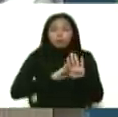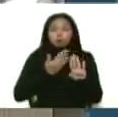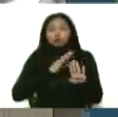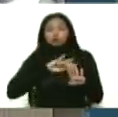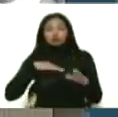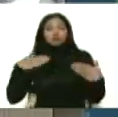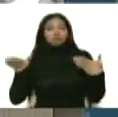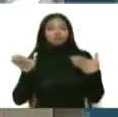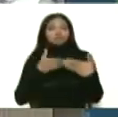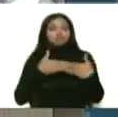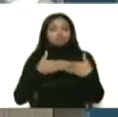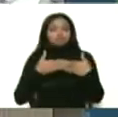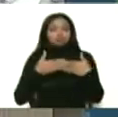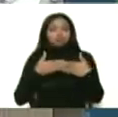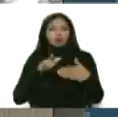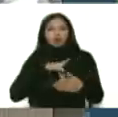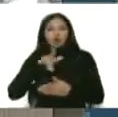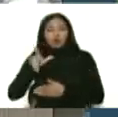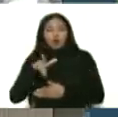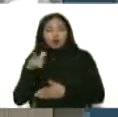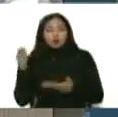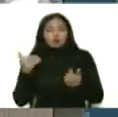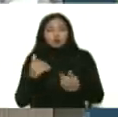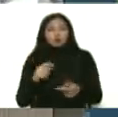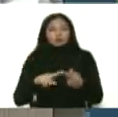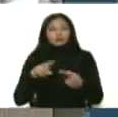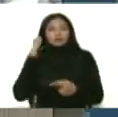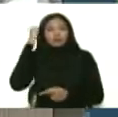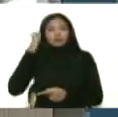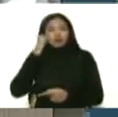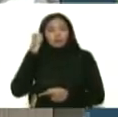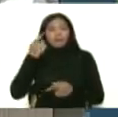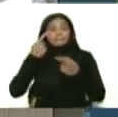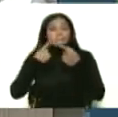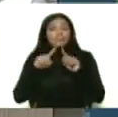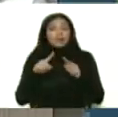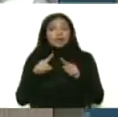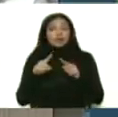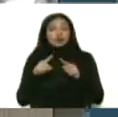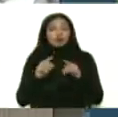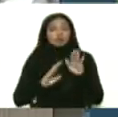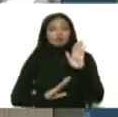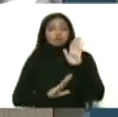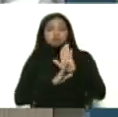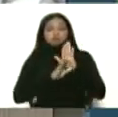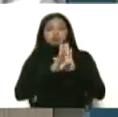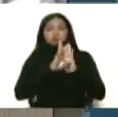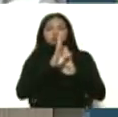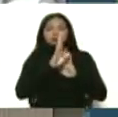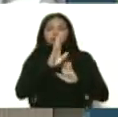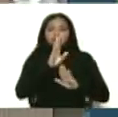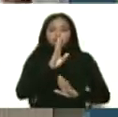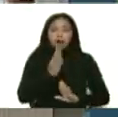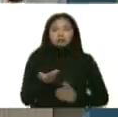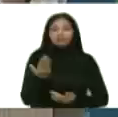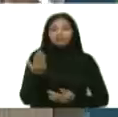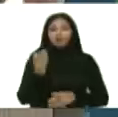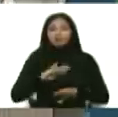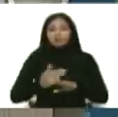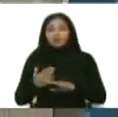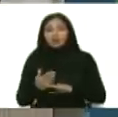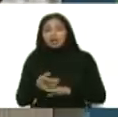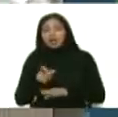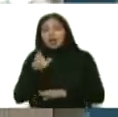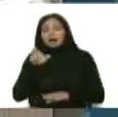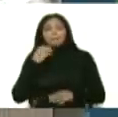cerrados los vuelos que provienen de Europa, pero han venido aumentando de manera importante los